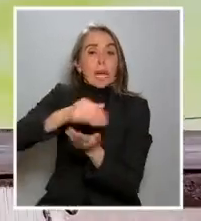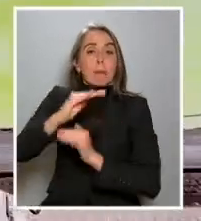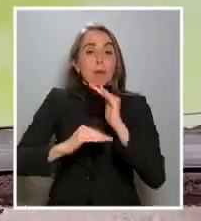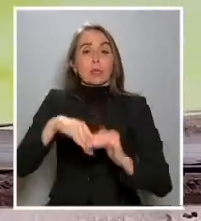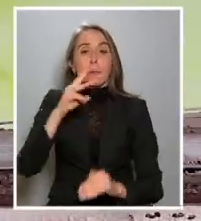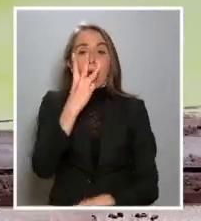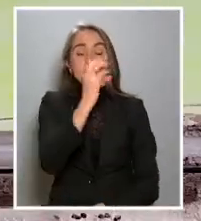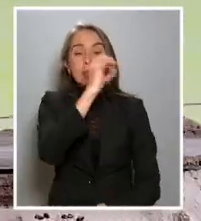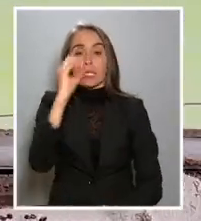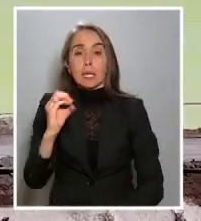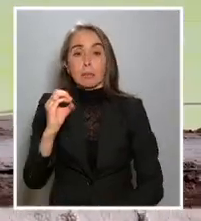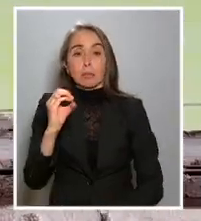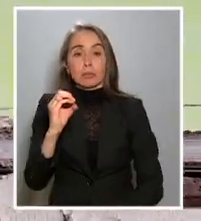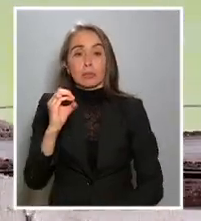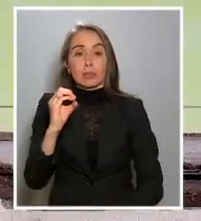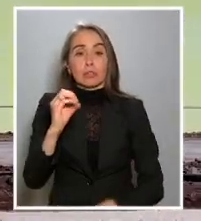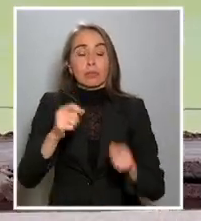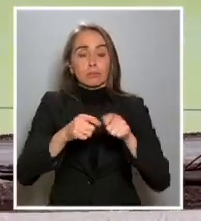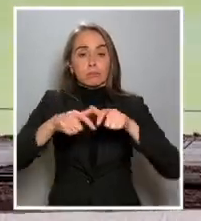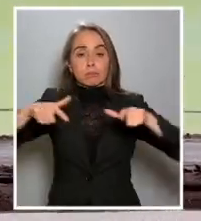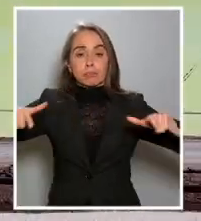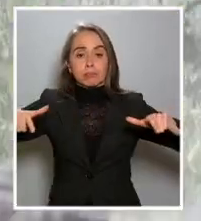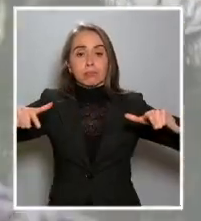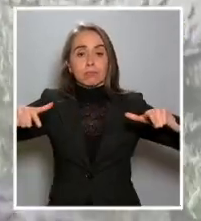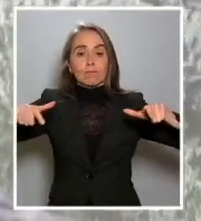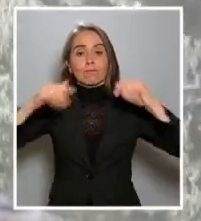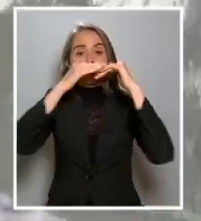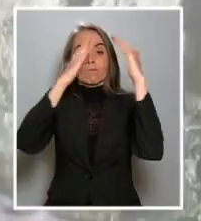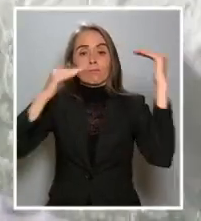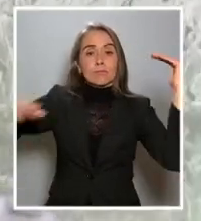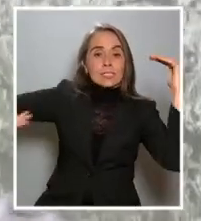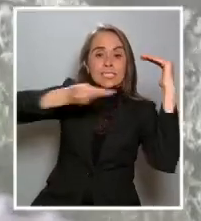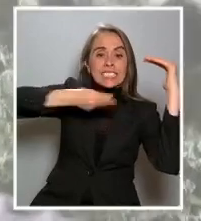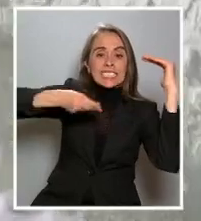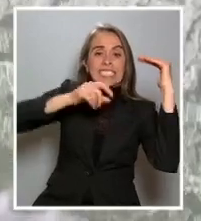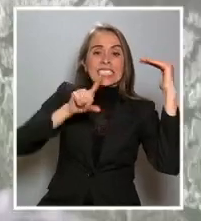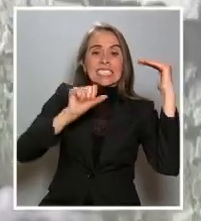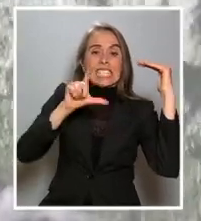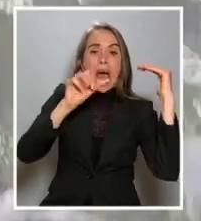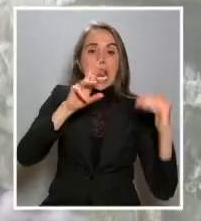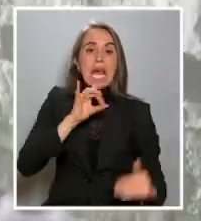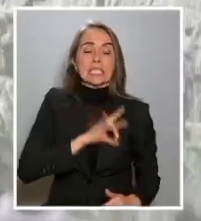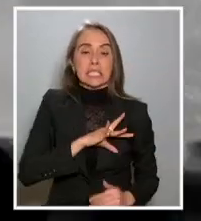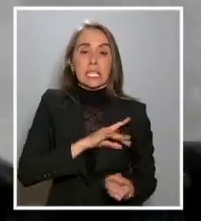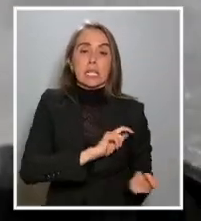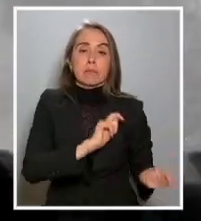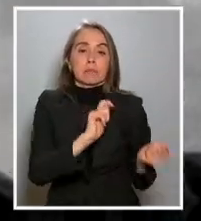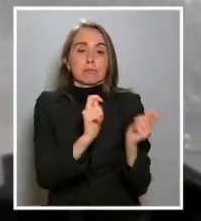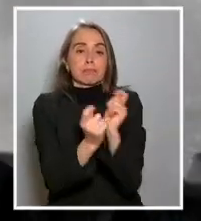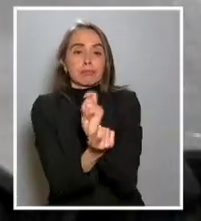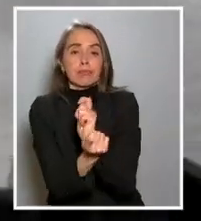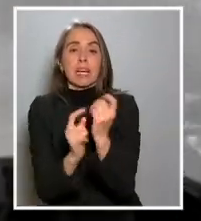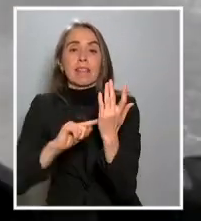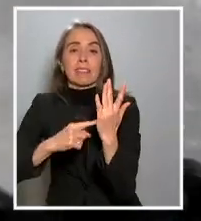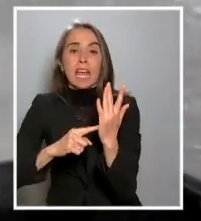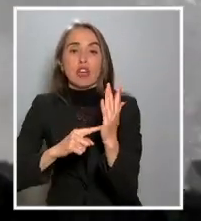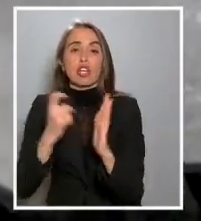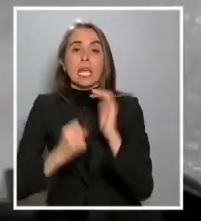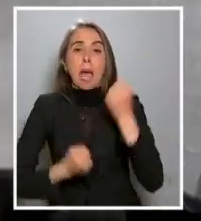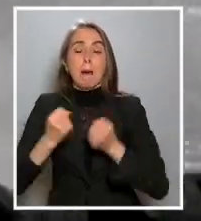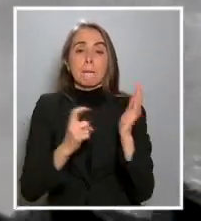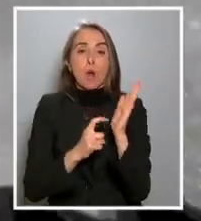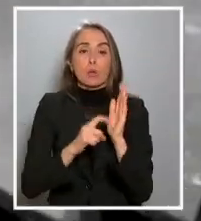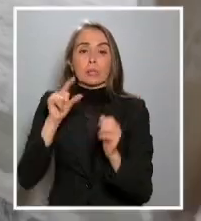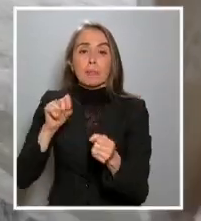de un 30% de la superficie de los salares de Chile. Lideraremos de esta manera la transición a tecnologías de producción con